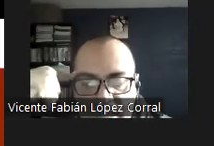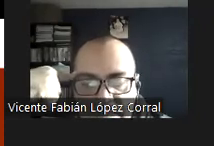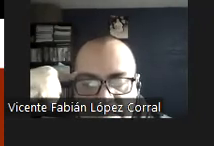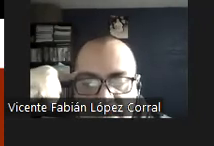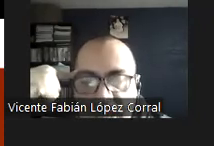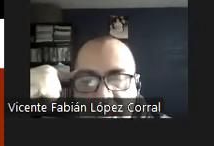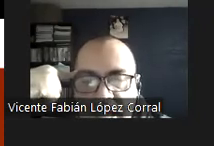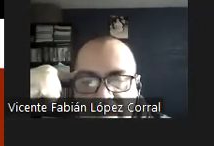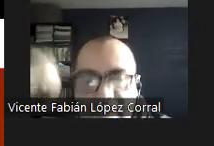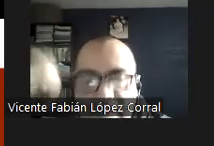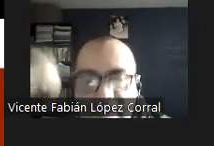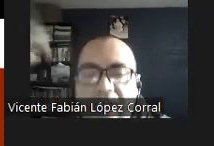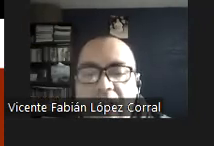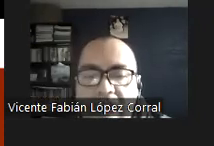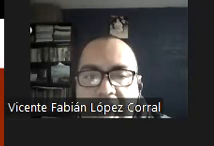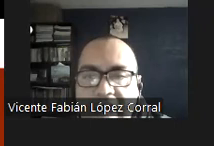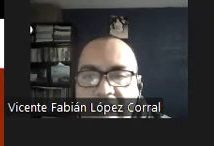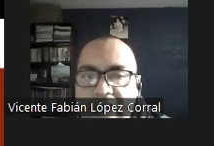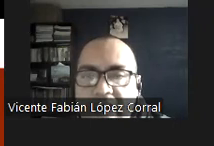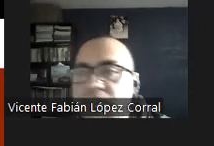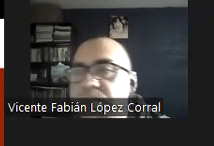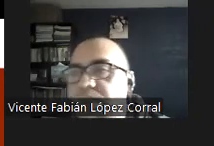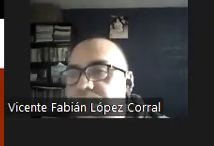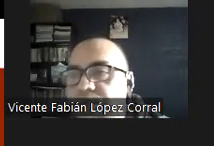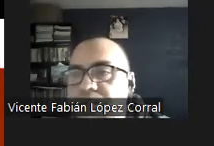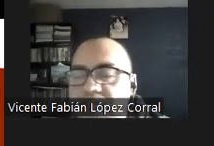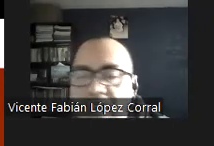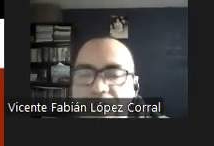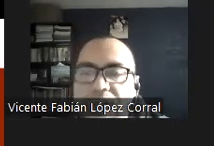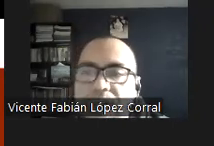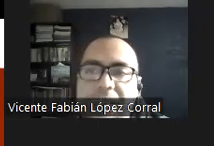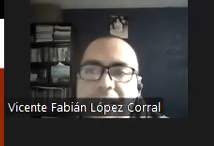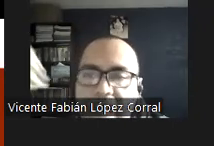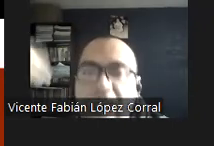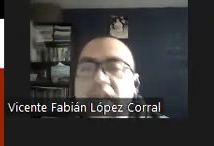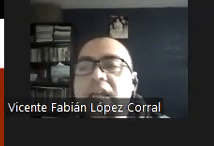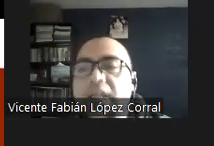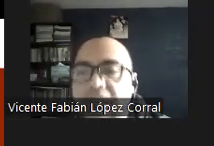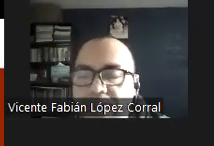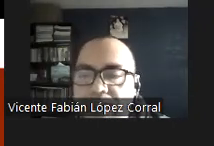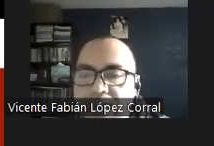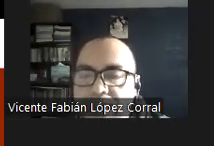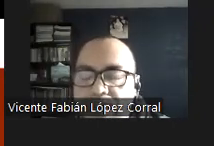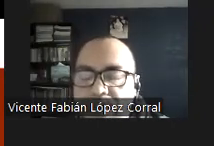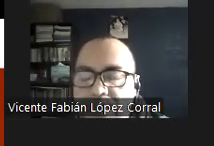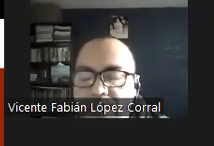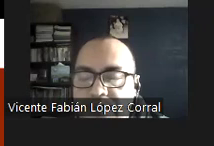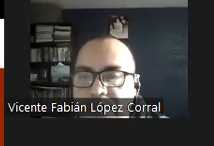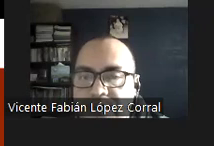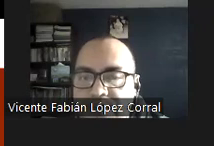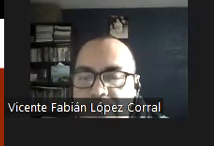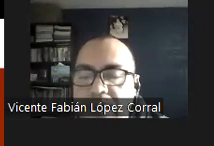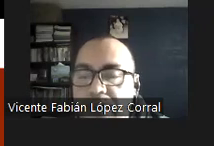pues va a llevar a que sea no solamente el menos habitado sino que tenga elementos económicos